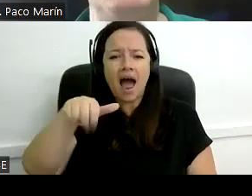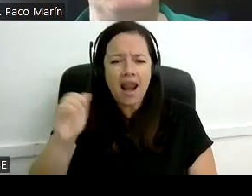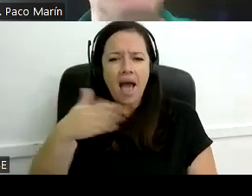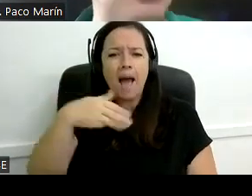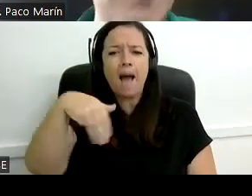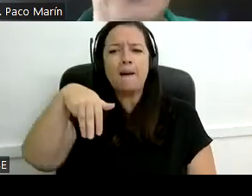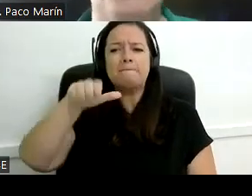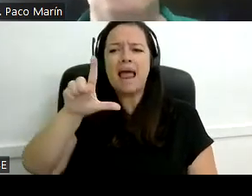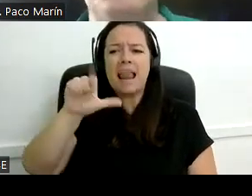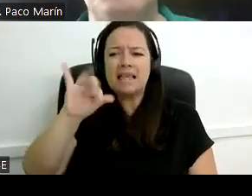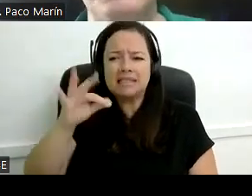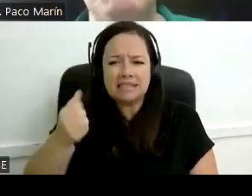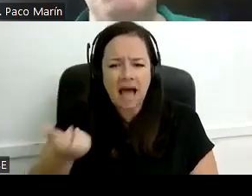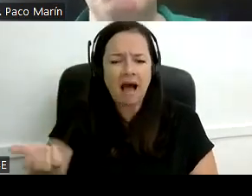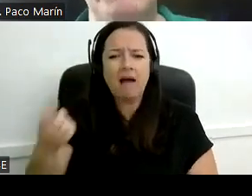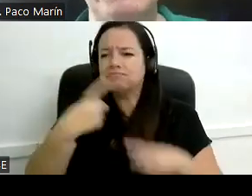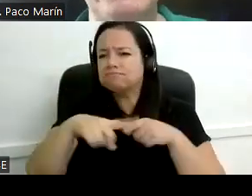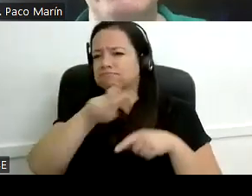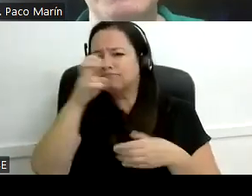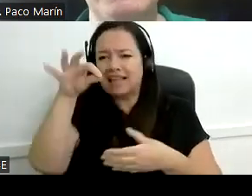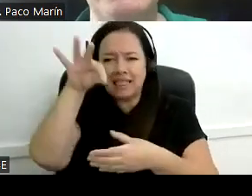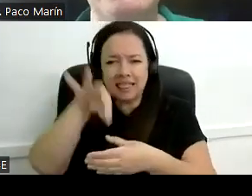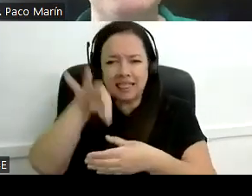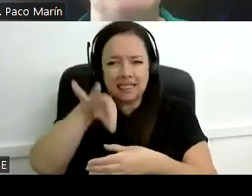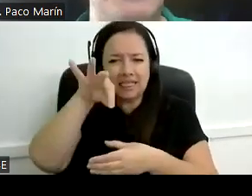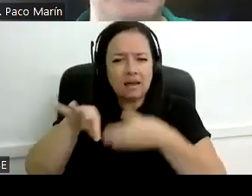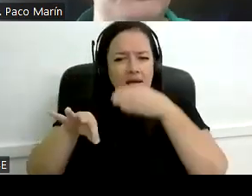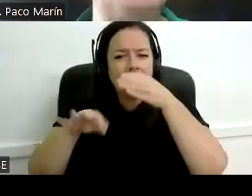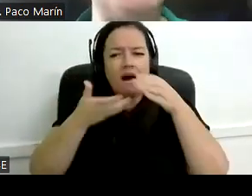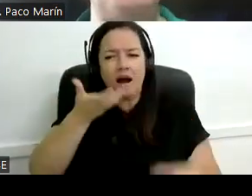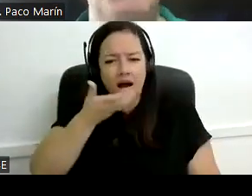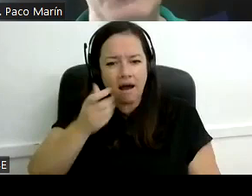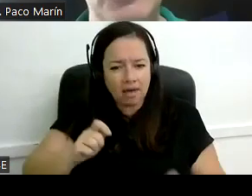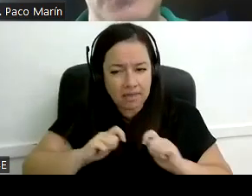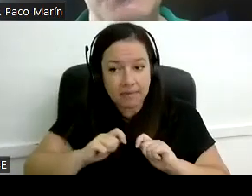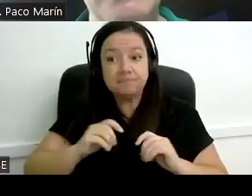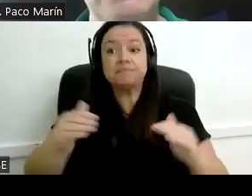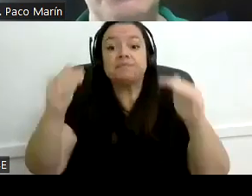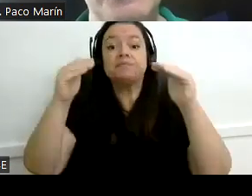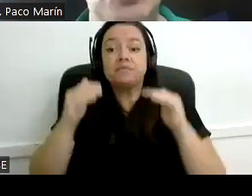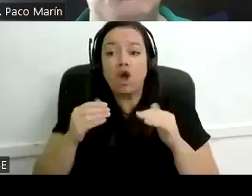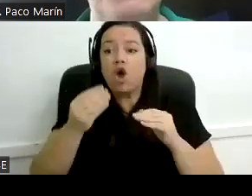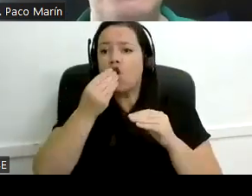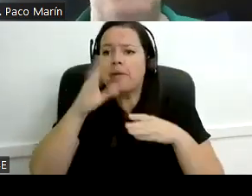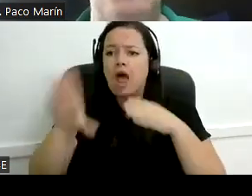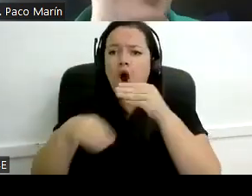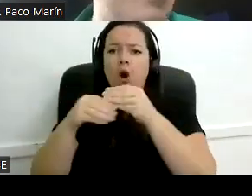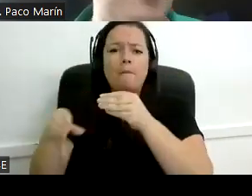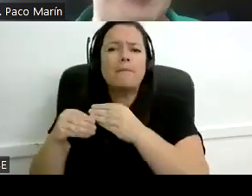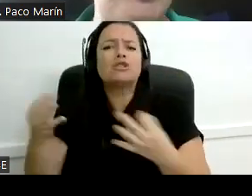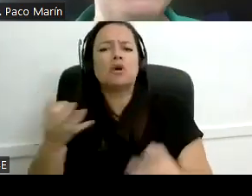melisa, espino blanco, por ejemplo, pueden ir bien. Podríamos irnos ya a los complementos alimenticios, entendiendo como tal